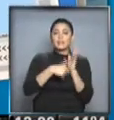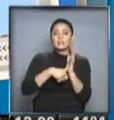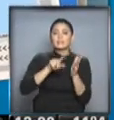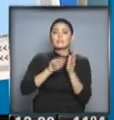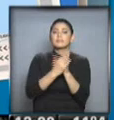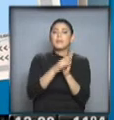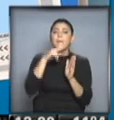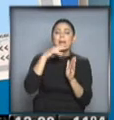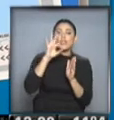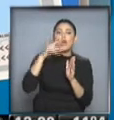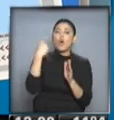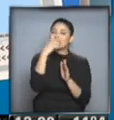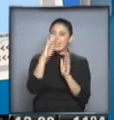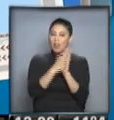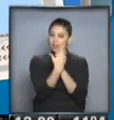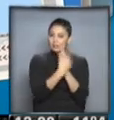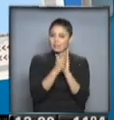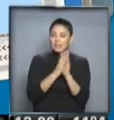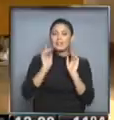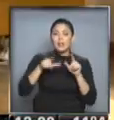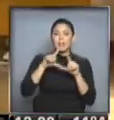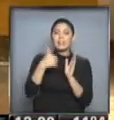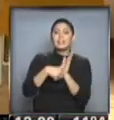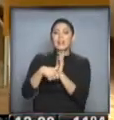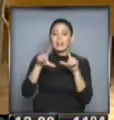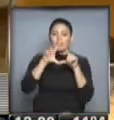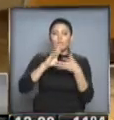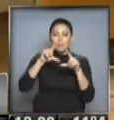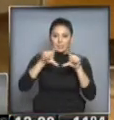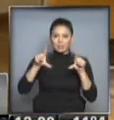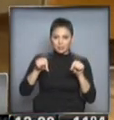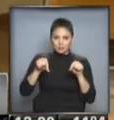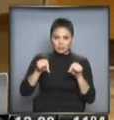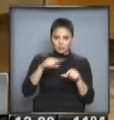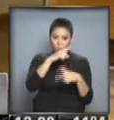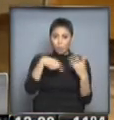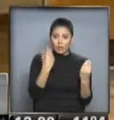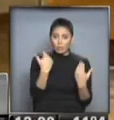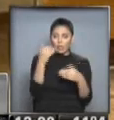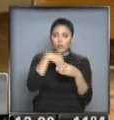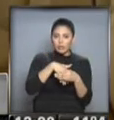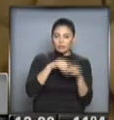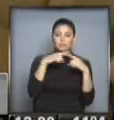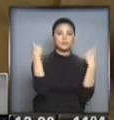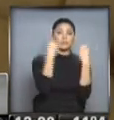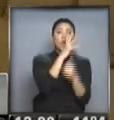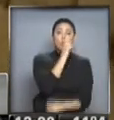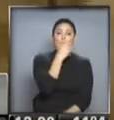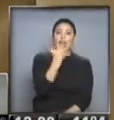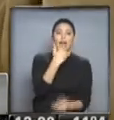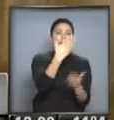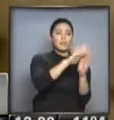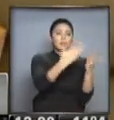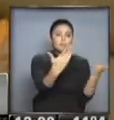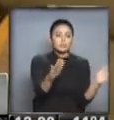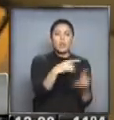verde o celeste y DNI formato tarjeta. En el cuarto oscuro encontraremos boletas de